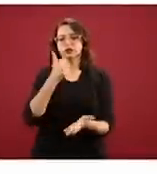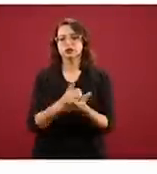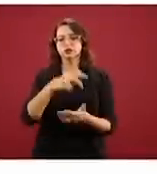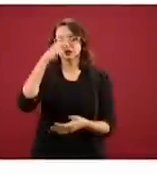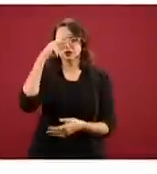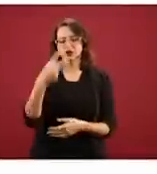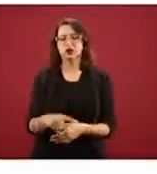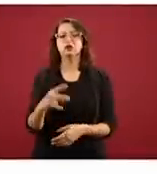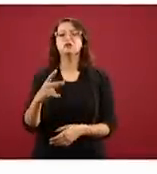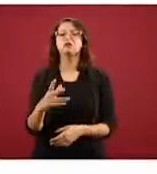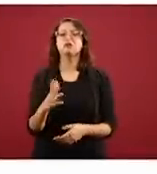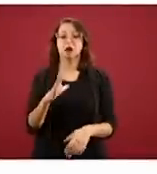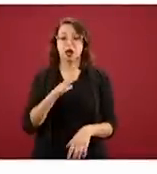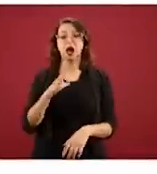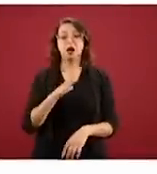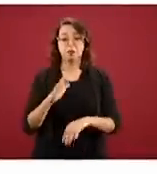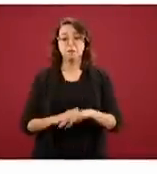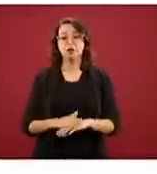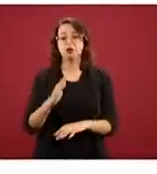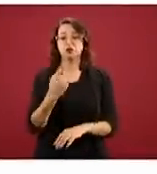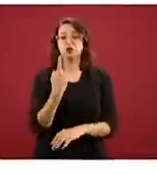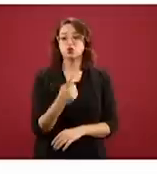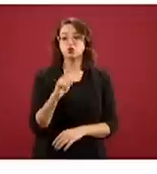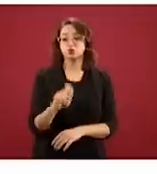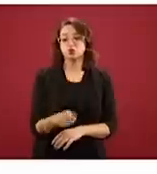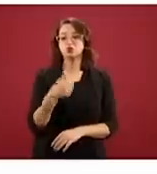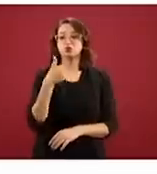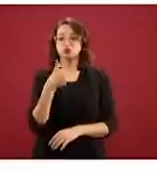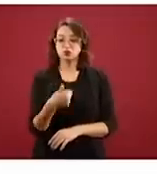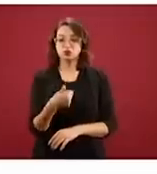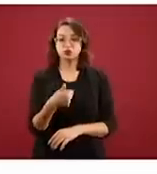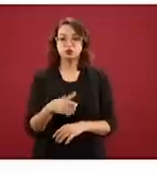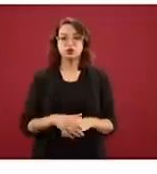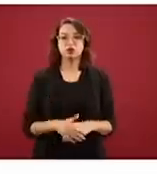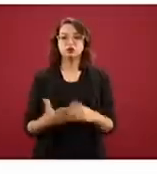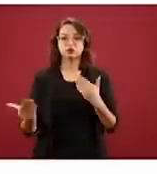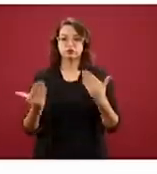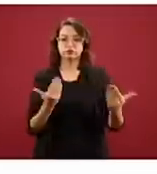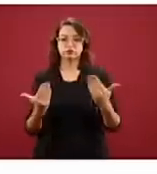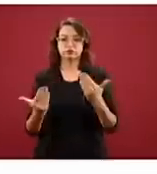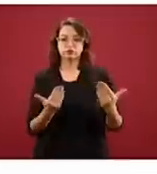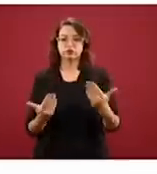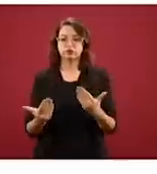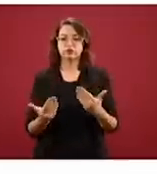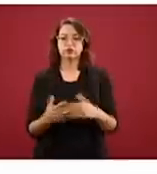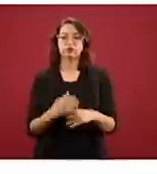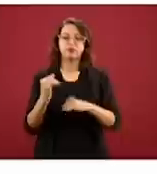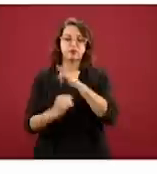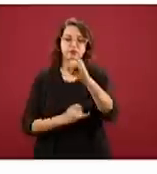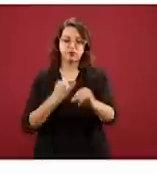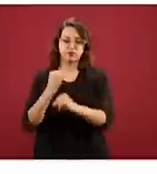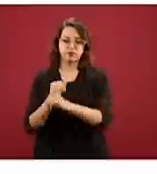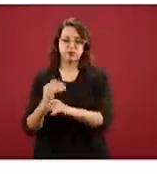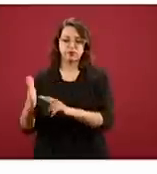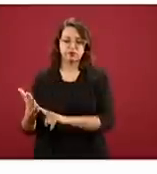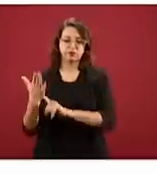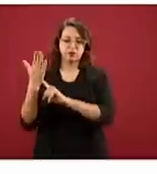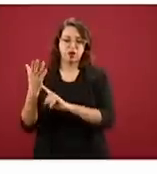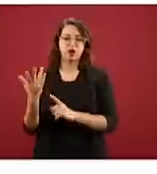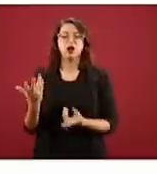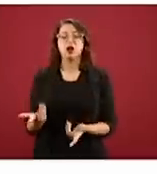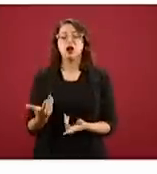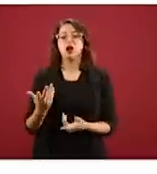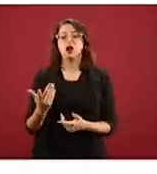México tiene un excedente de 1.6 respecto al promedio internacional y